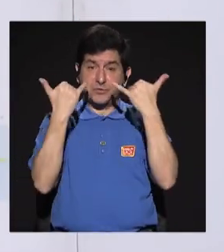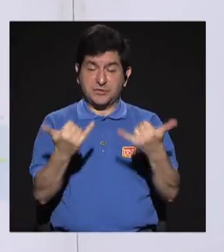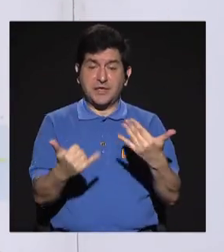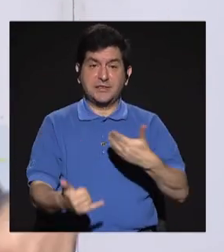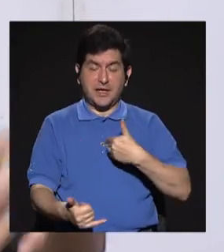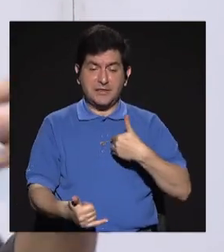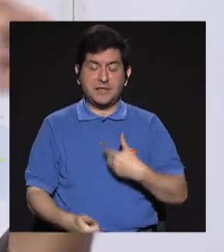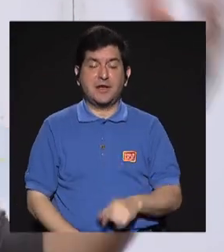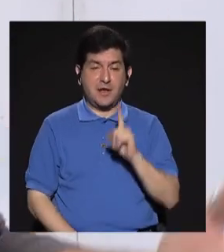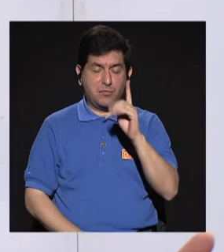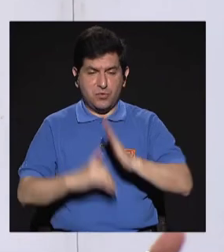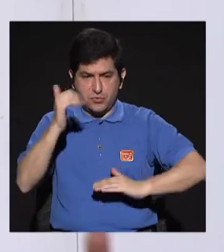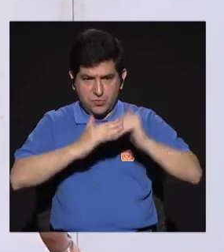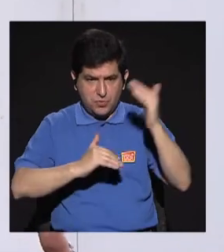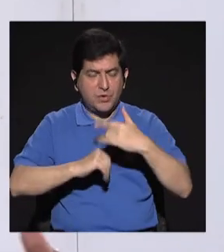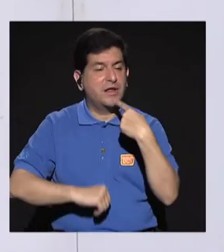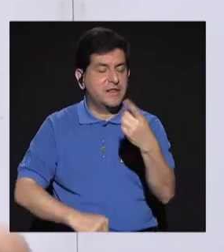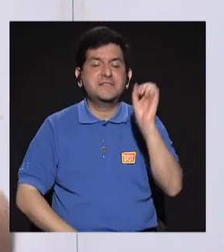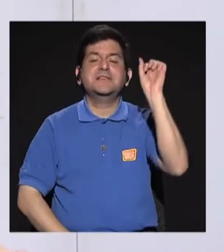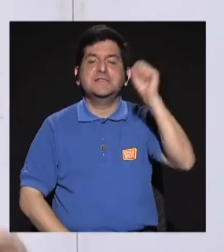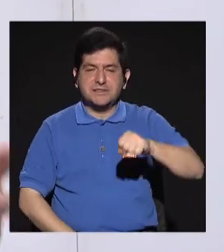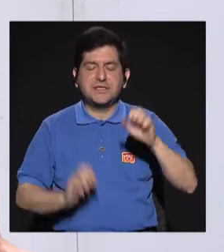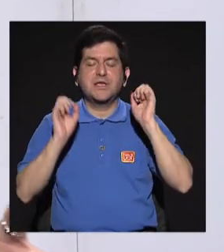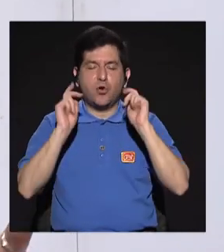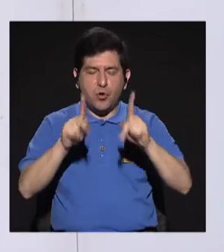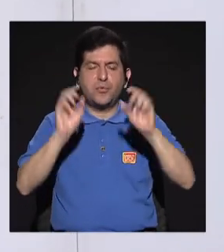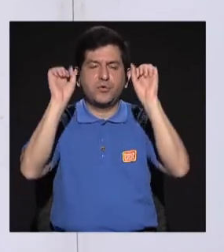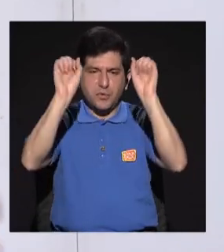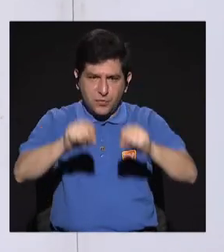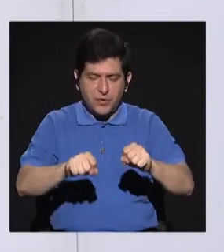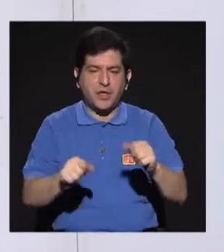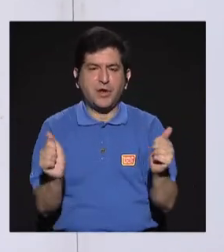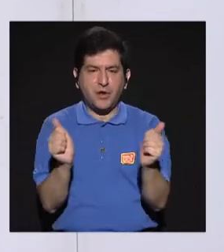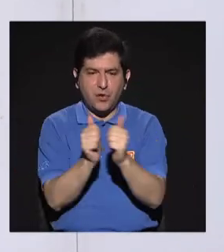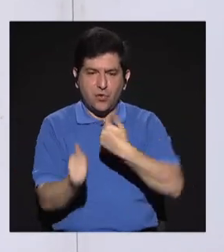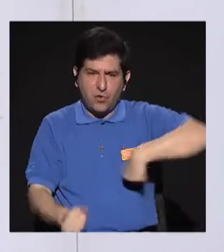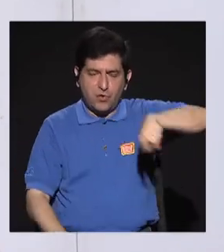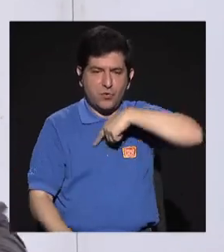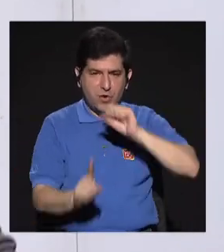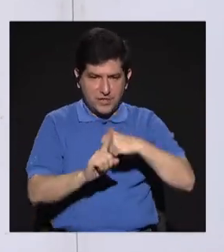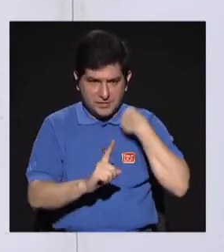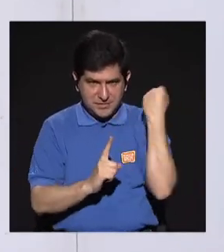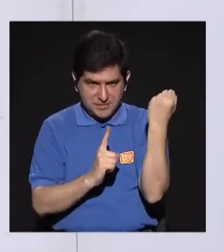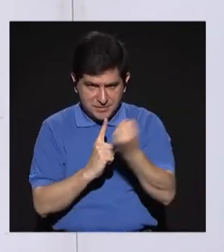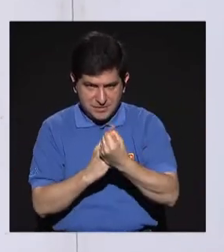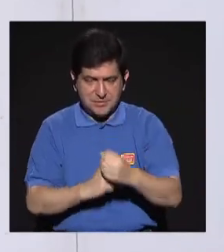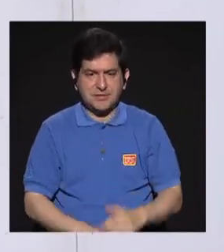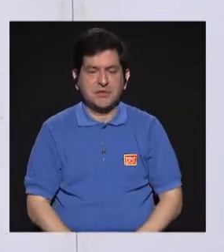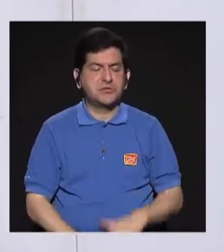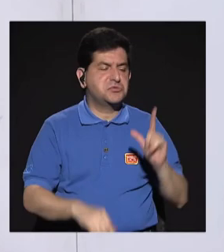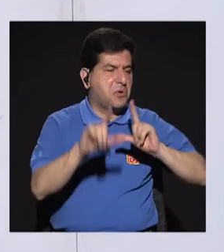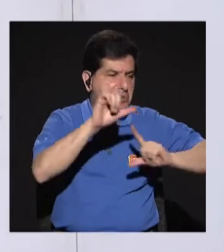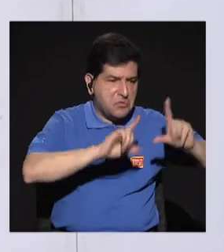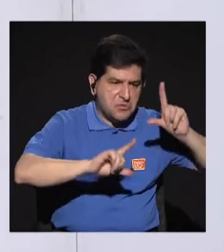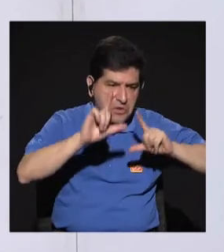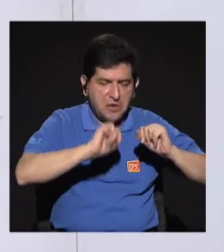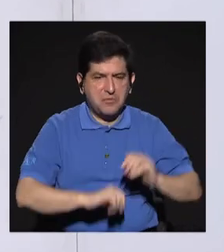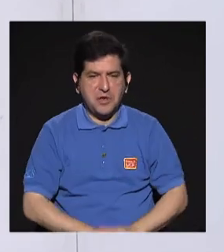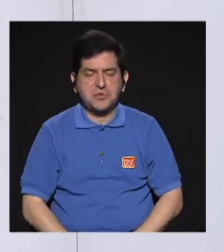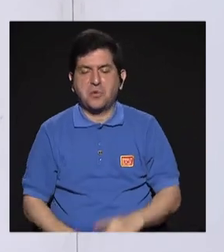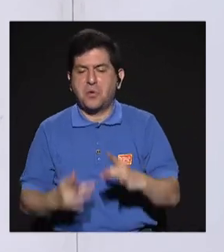estamos respondiendo si tenemos un hombre construcción estamos viendo si el proceso es viable con las condiciones que tenemos con los con los